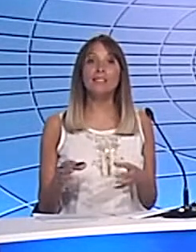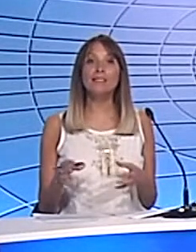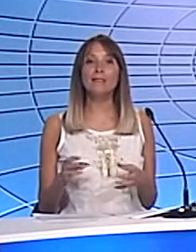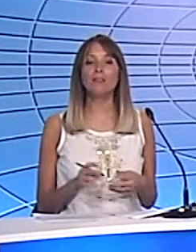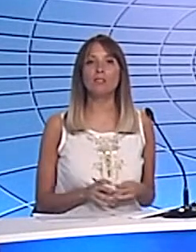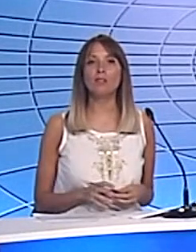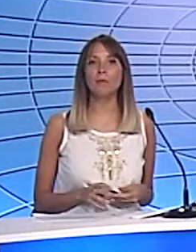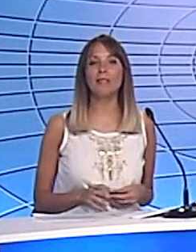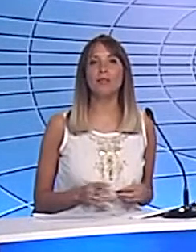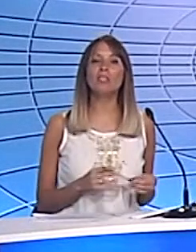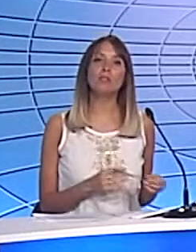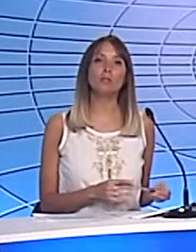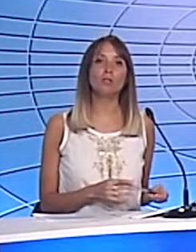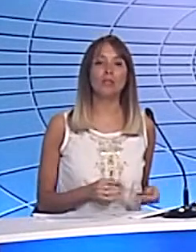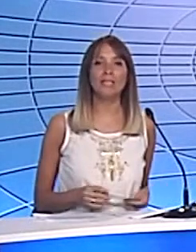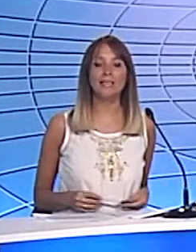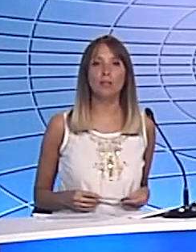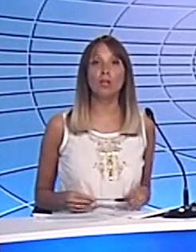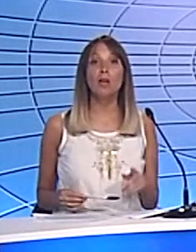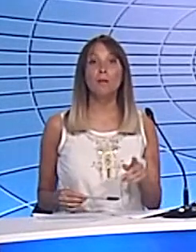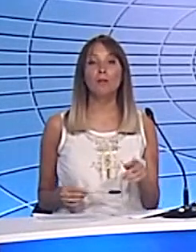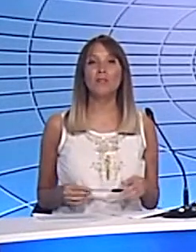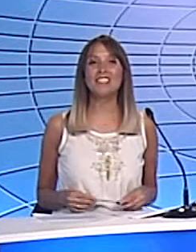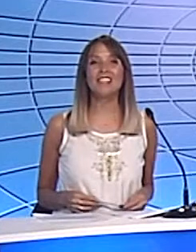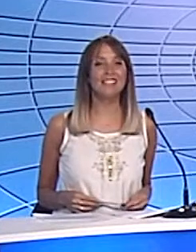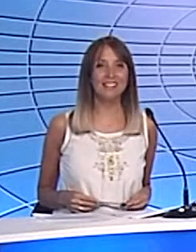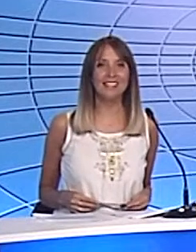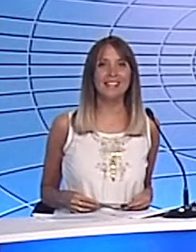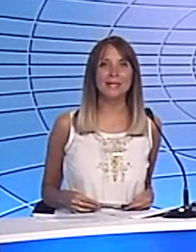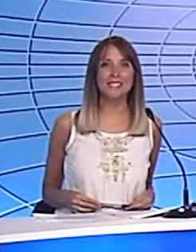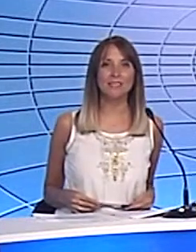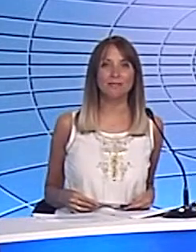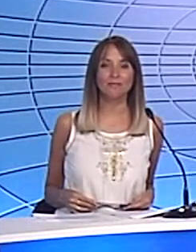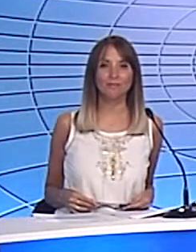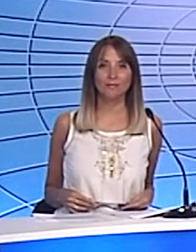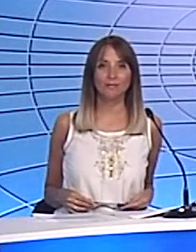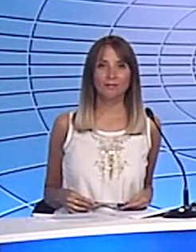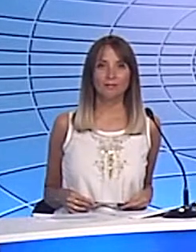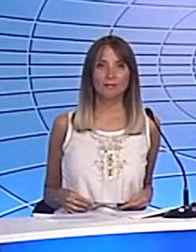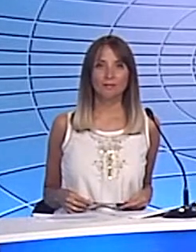índice de inflación del mes de enero que se conoció en el día de hoy, pero esto va a ser en instantes nada más.